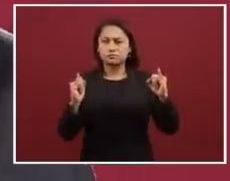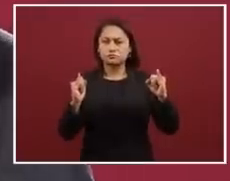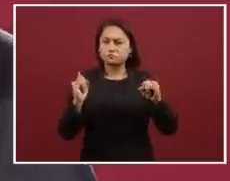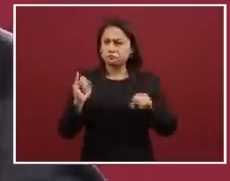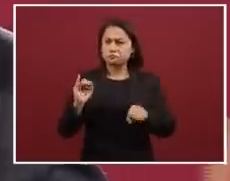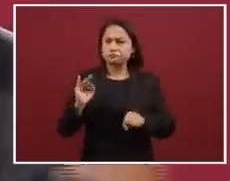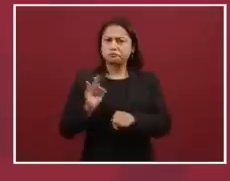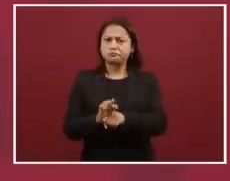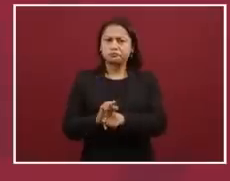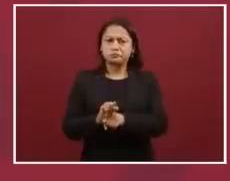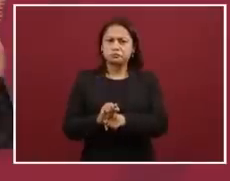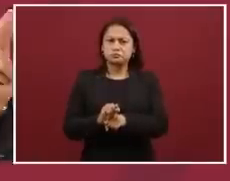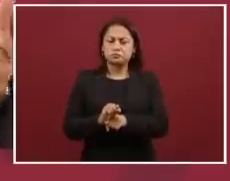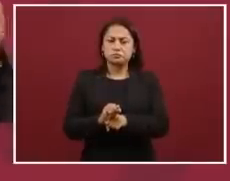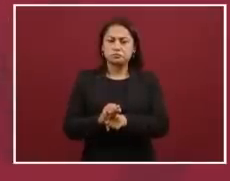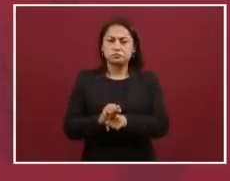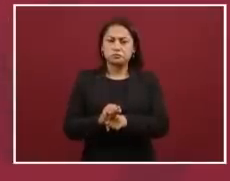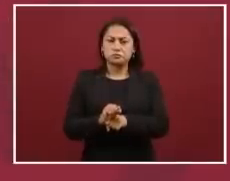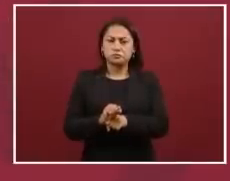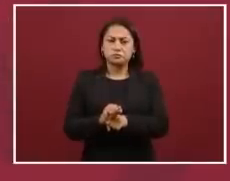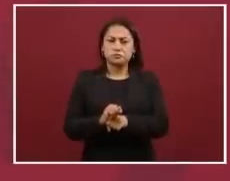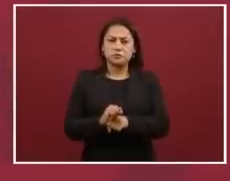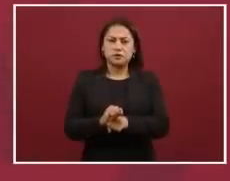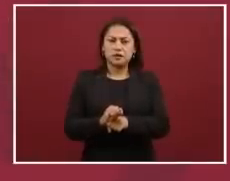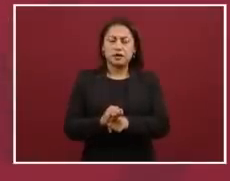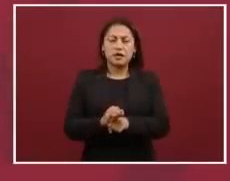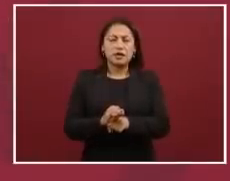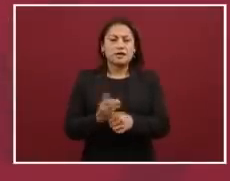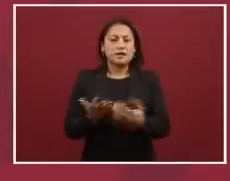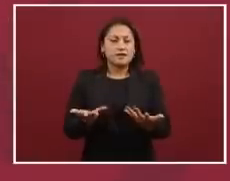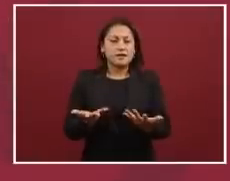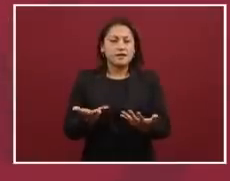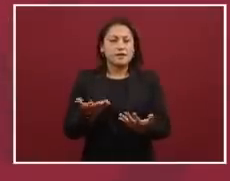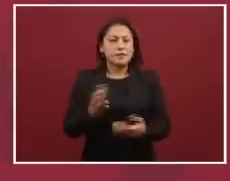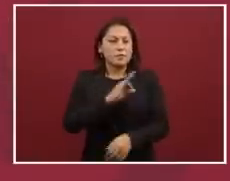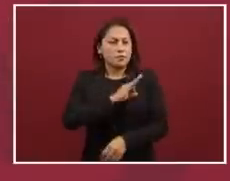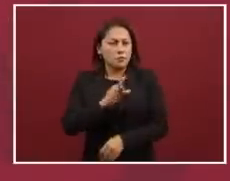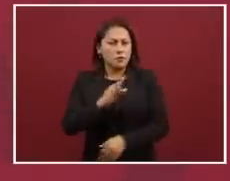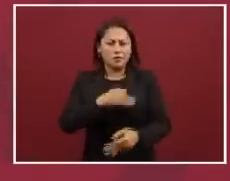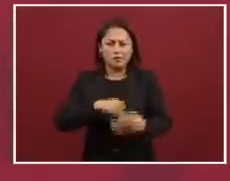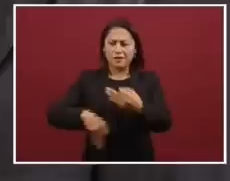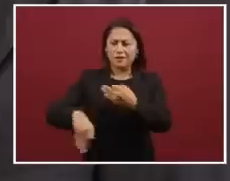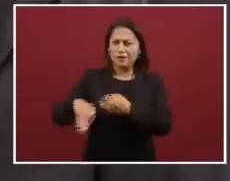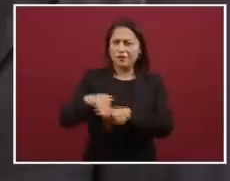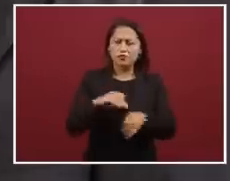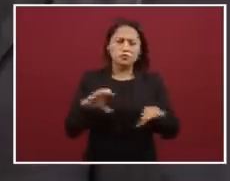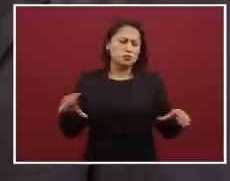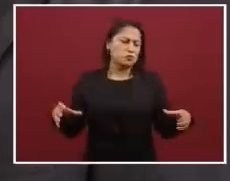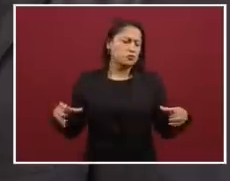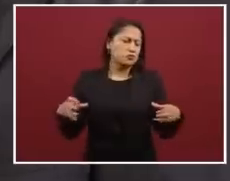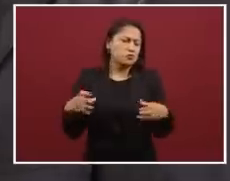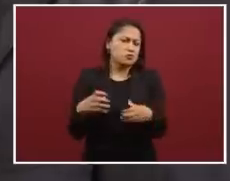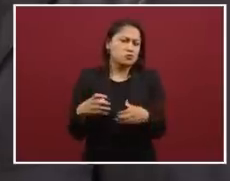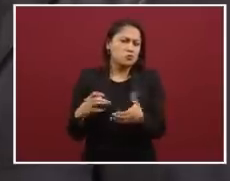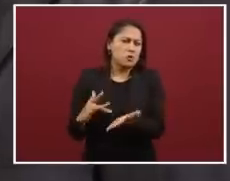en vez de cerrar filas y de ayudar, están apostando a que nos vaya